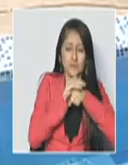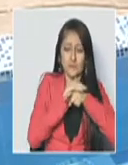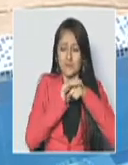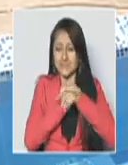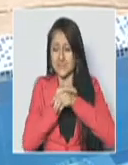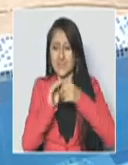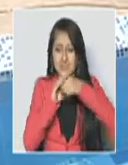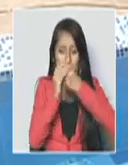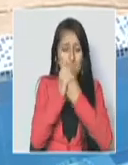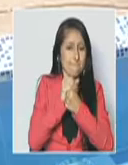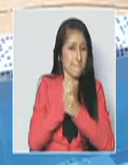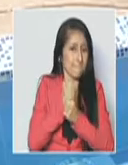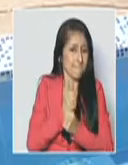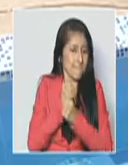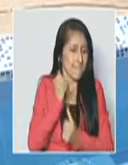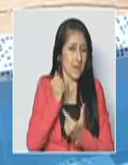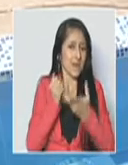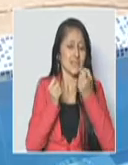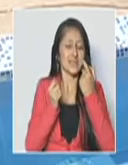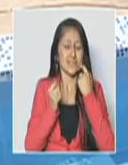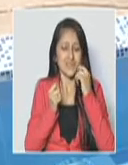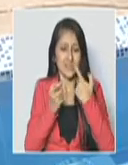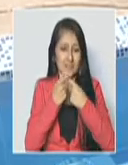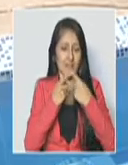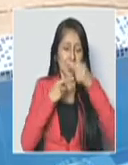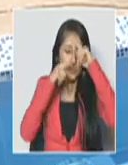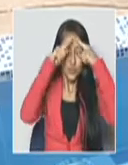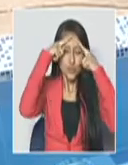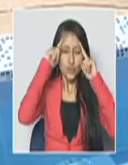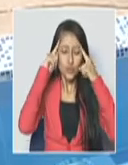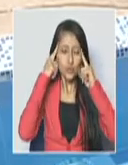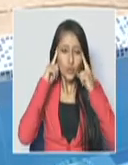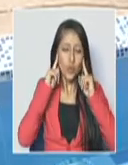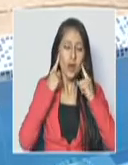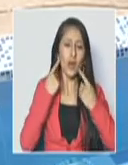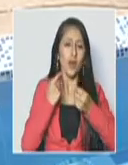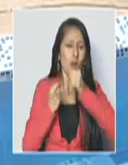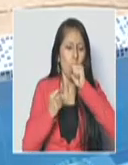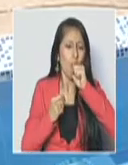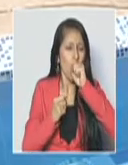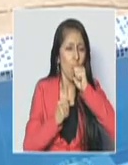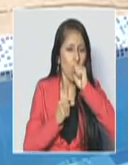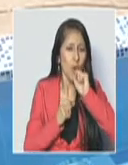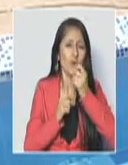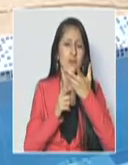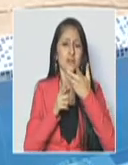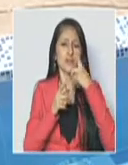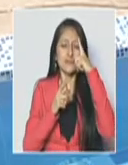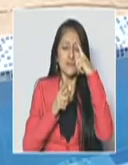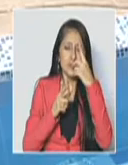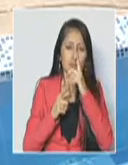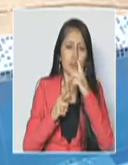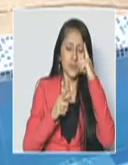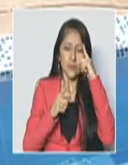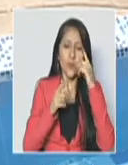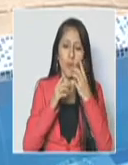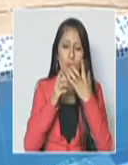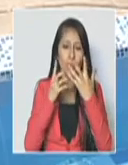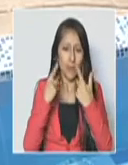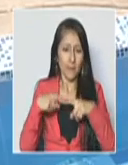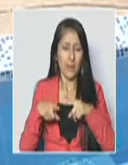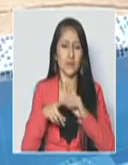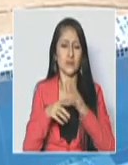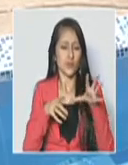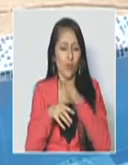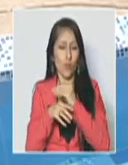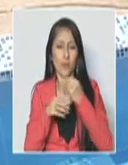intestino ellas tratan de salir por la orina por el sudor por la tos por el flujo vaginal por todos los mecanismos de